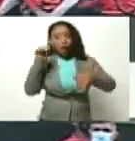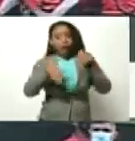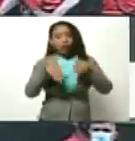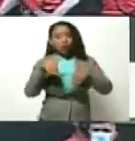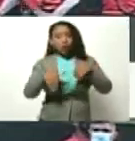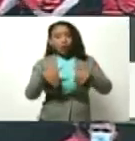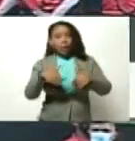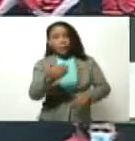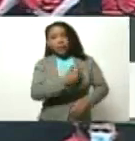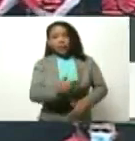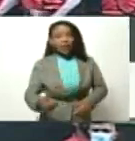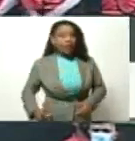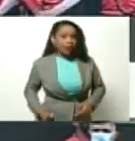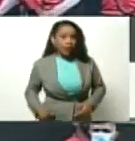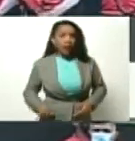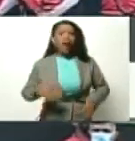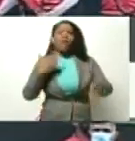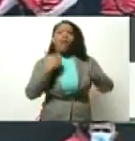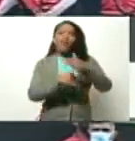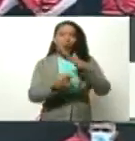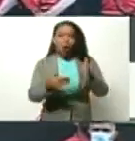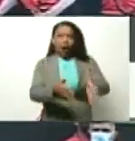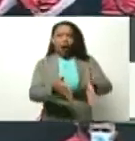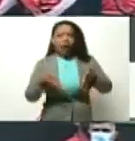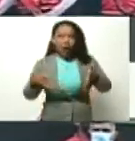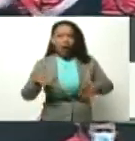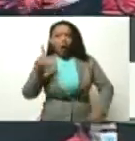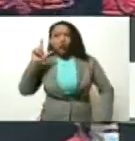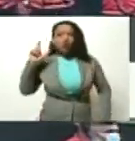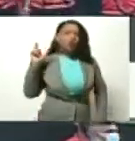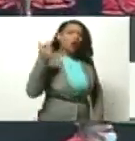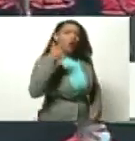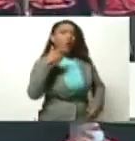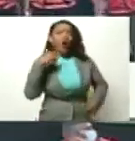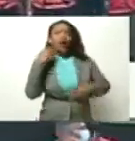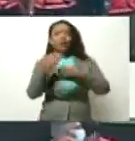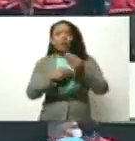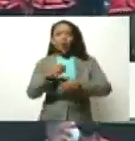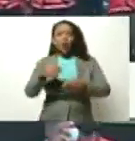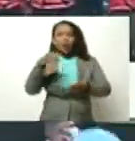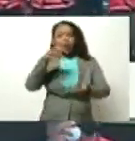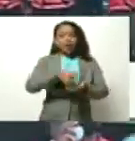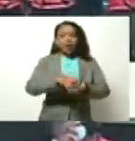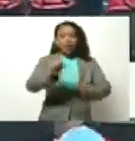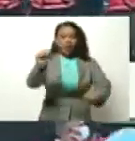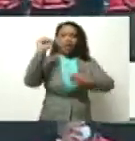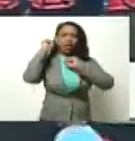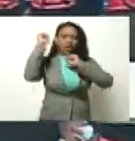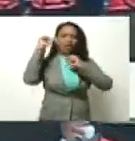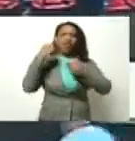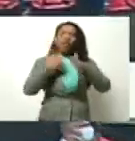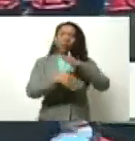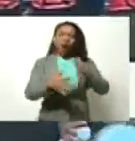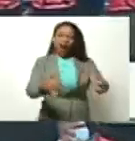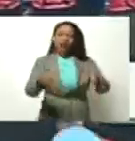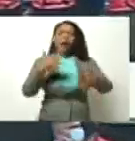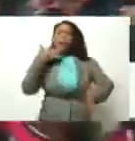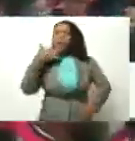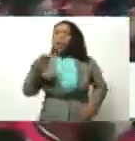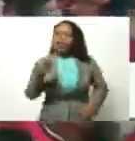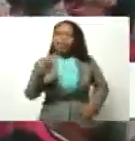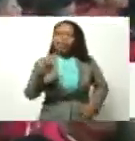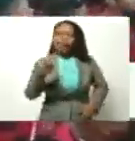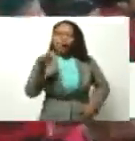presidenciales y las vamos a ganar guárico ha sido un estado invicto y vamos a ganar la próxima